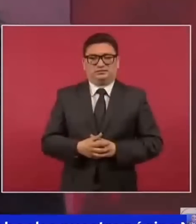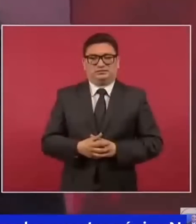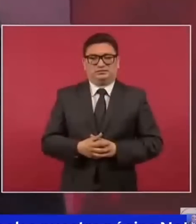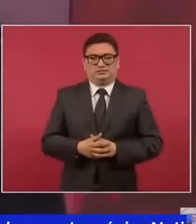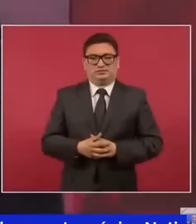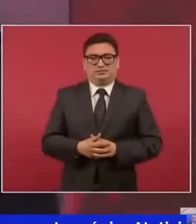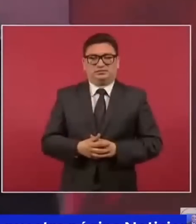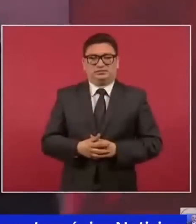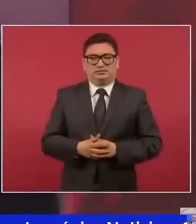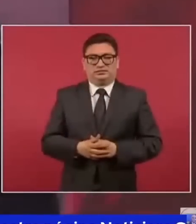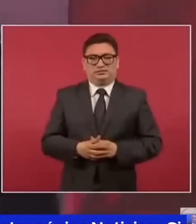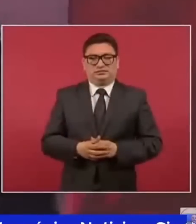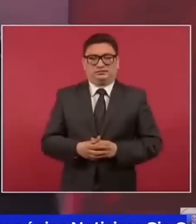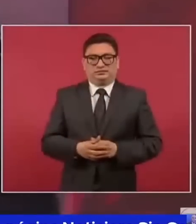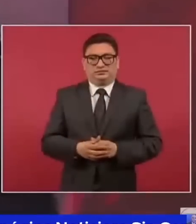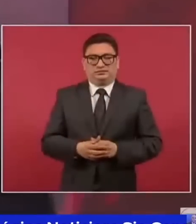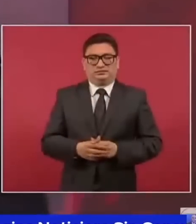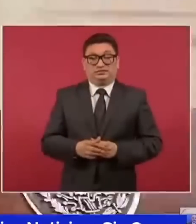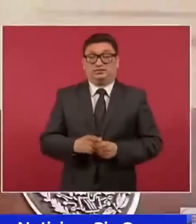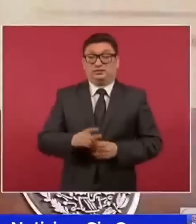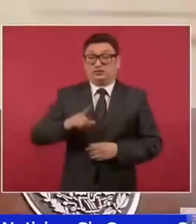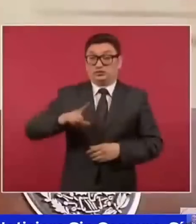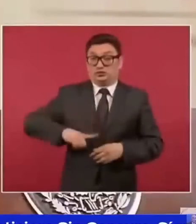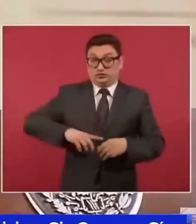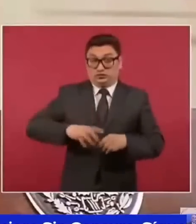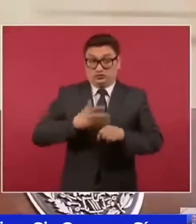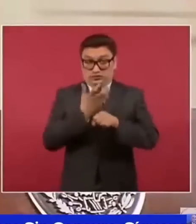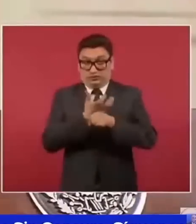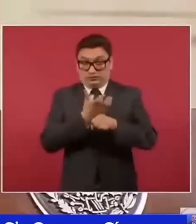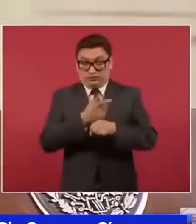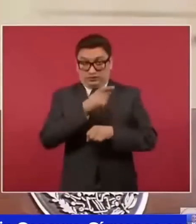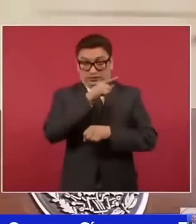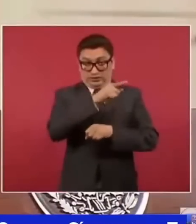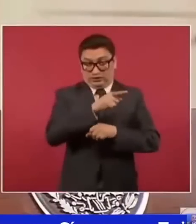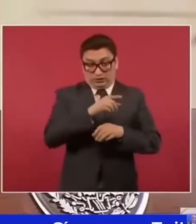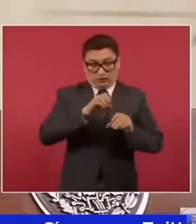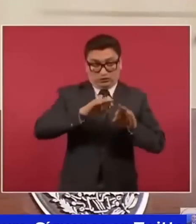las agencias del gobierno de Estados Unidos